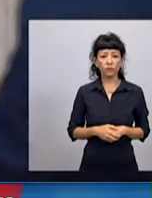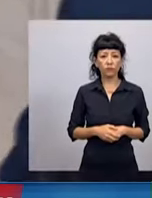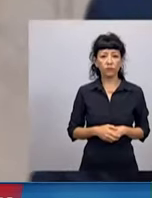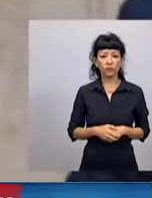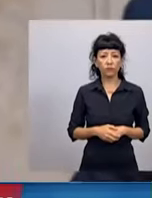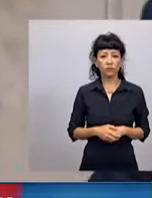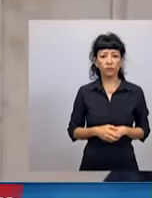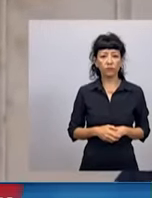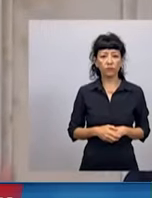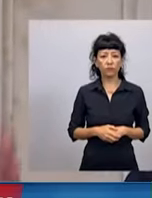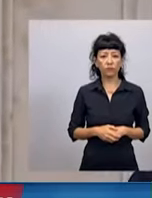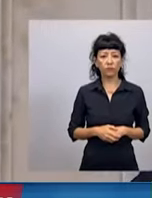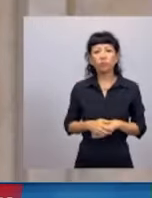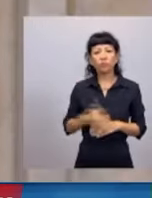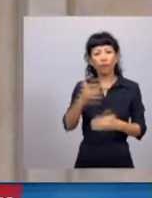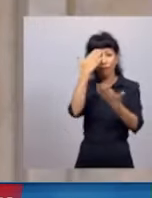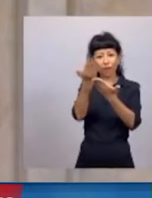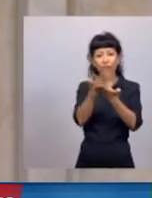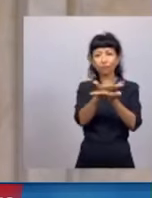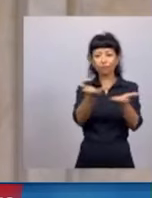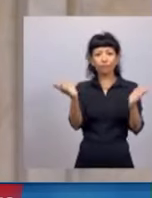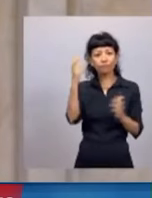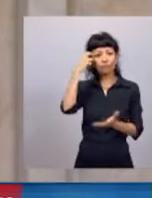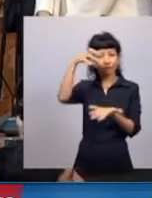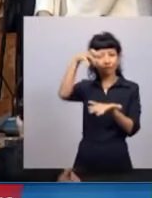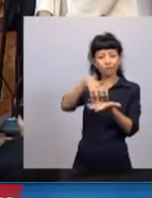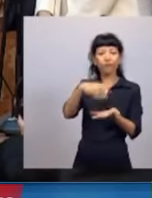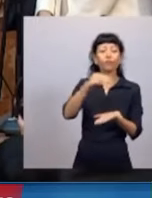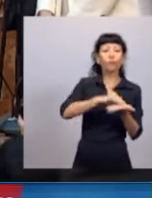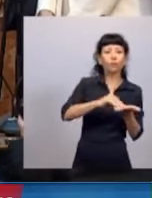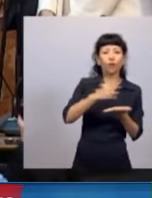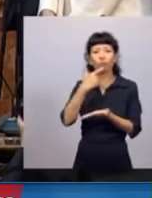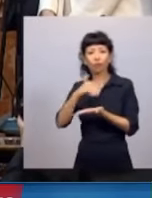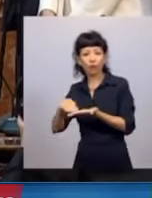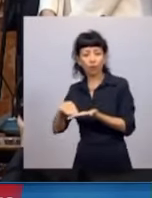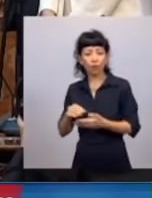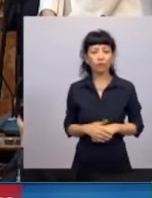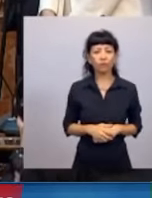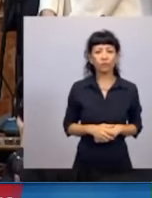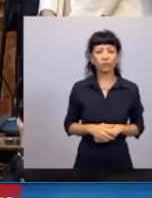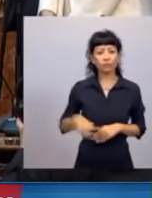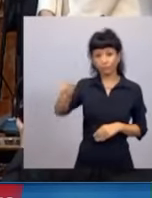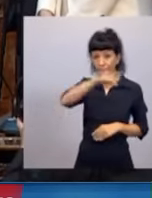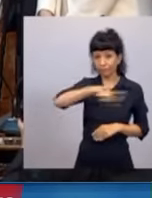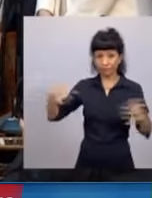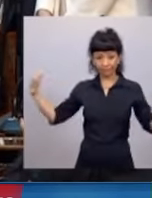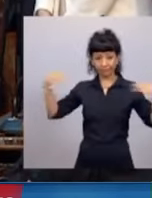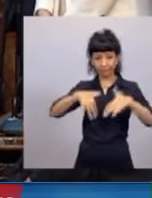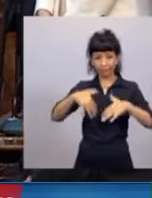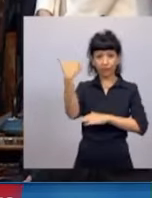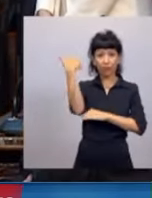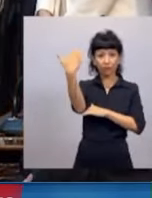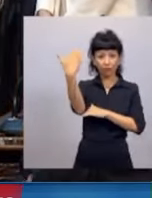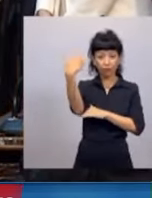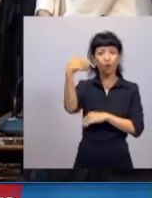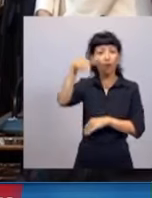está diciendo es que van a crear, van a aplicar la ley antiterrorista con las fuerzas de seguridad del Estado y el Ejército, que van a